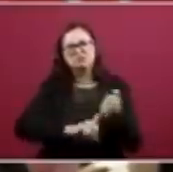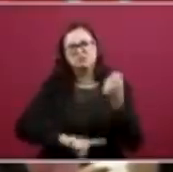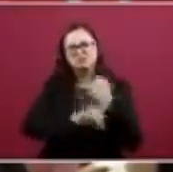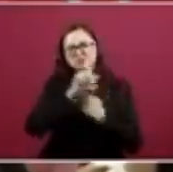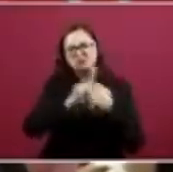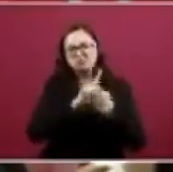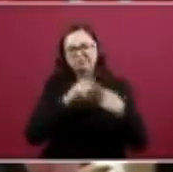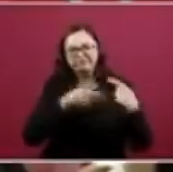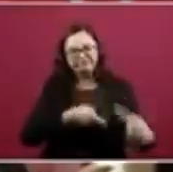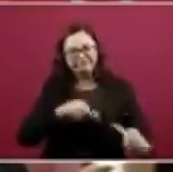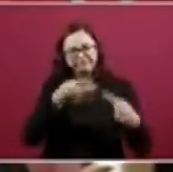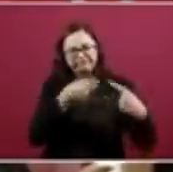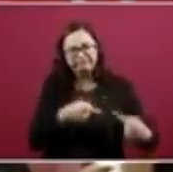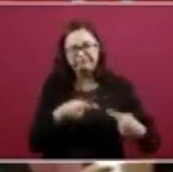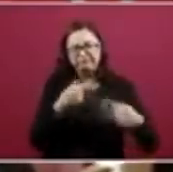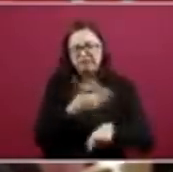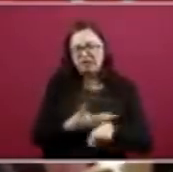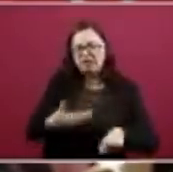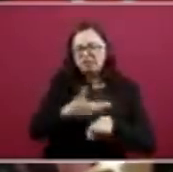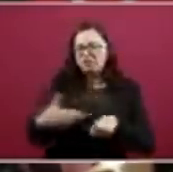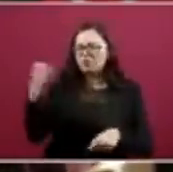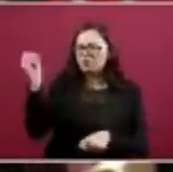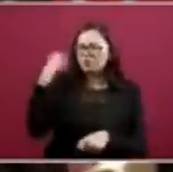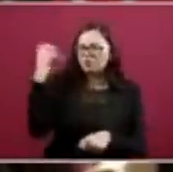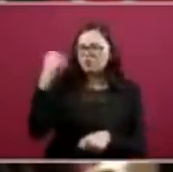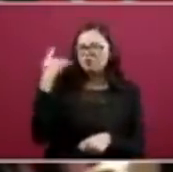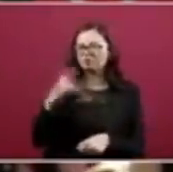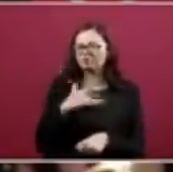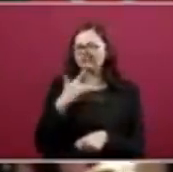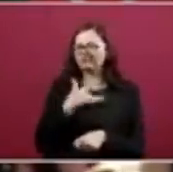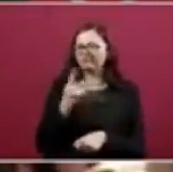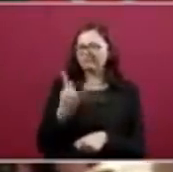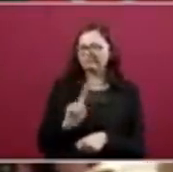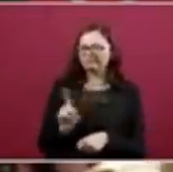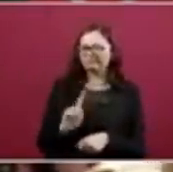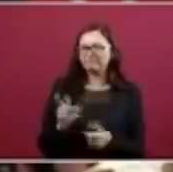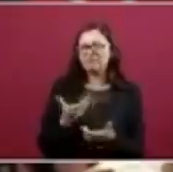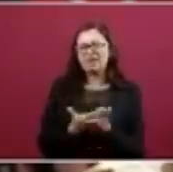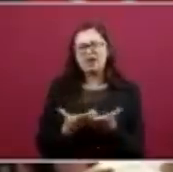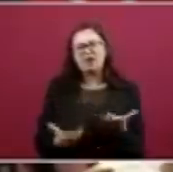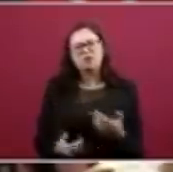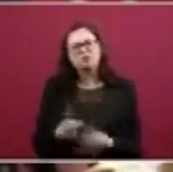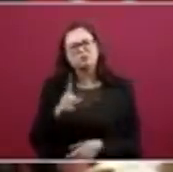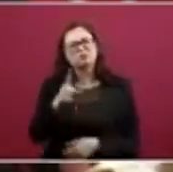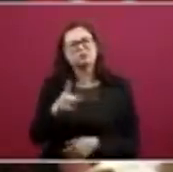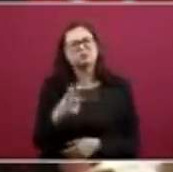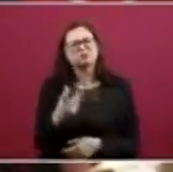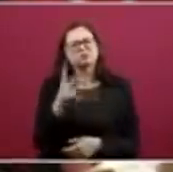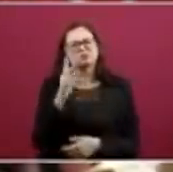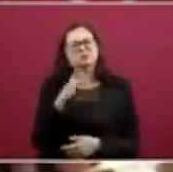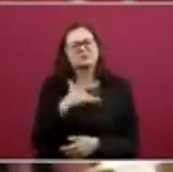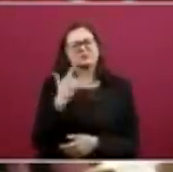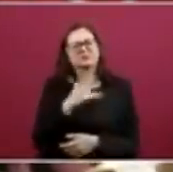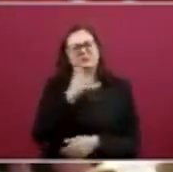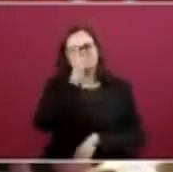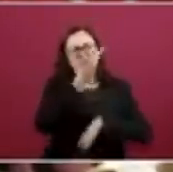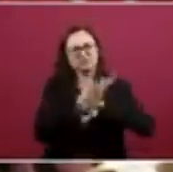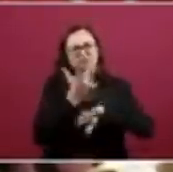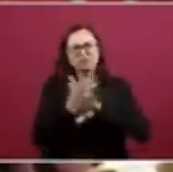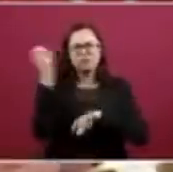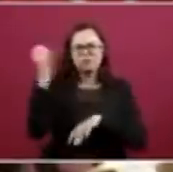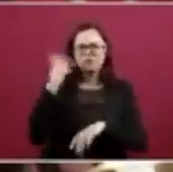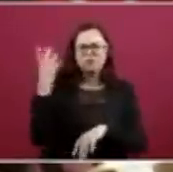vez una controversia. ¿Puede usted decirnos cuál es su visión de estos foros para escuchar a los mexicanos en Estados